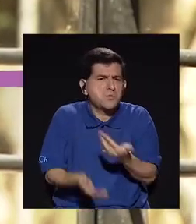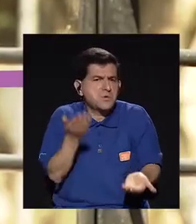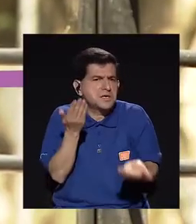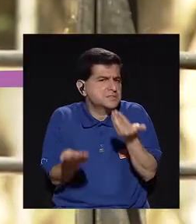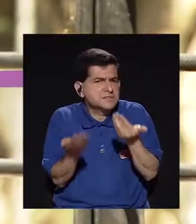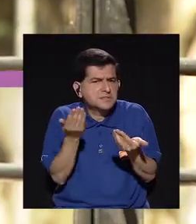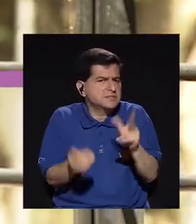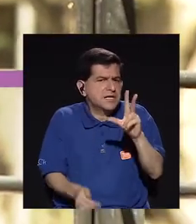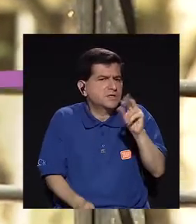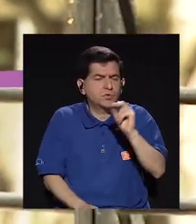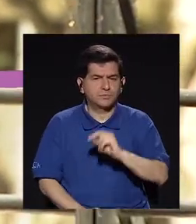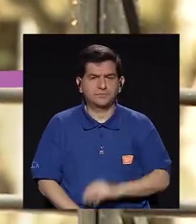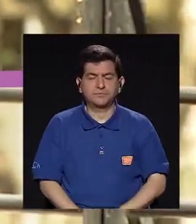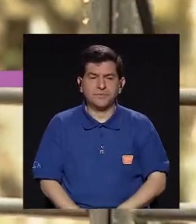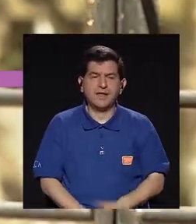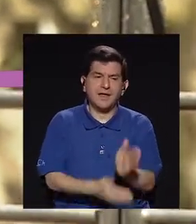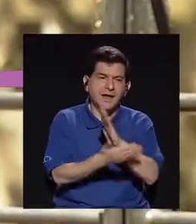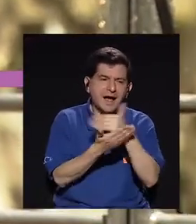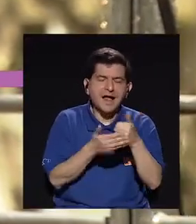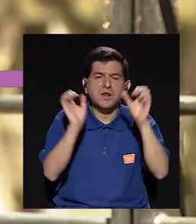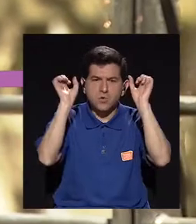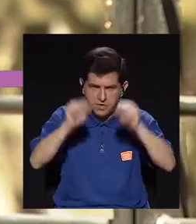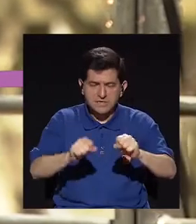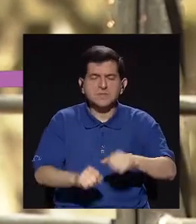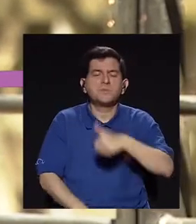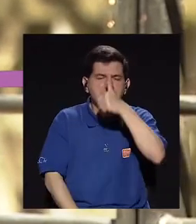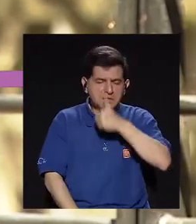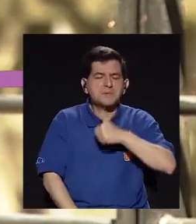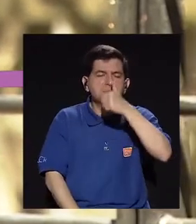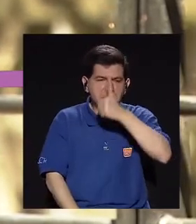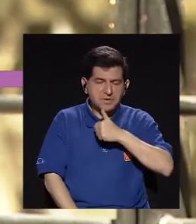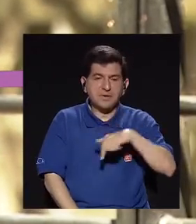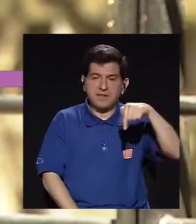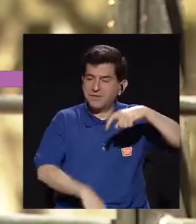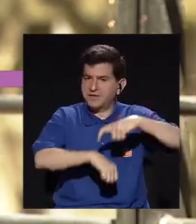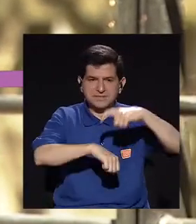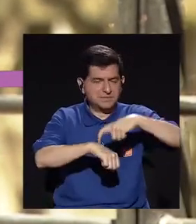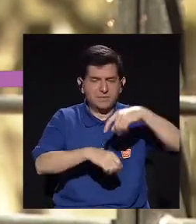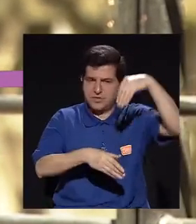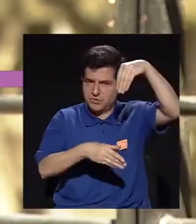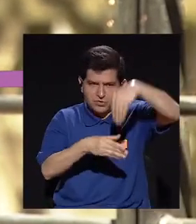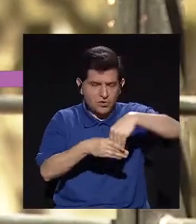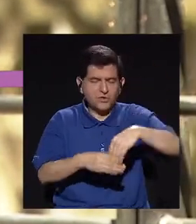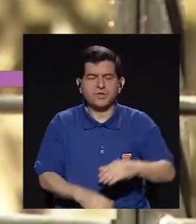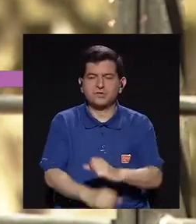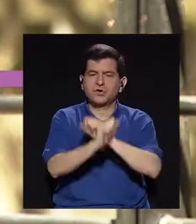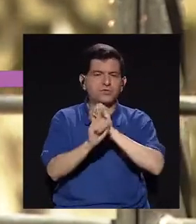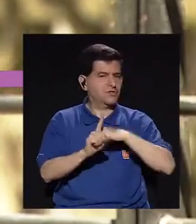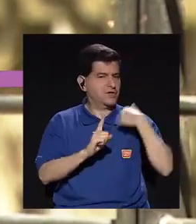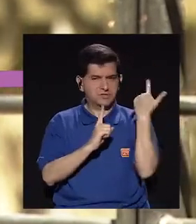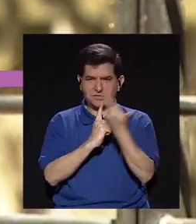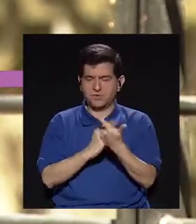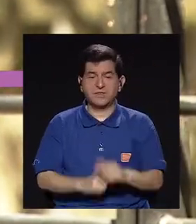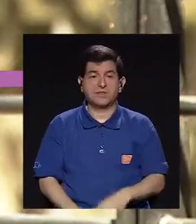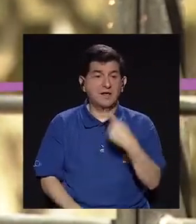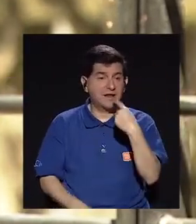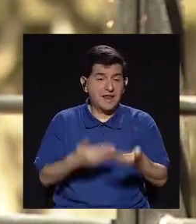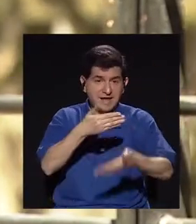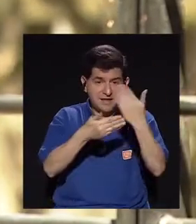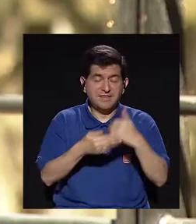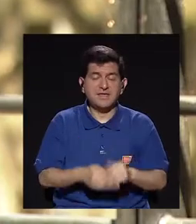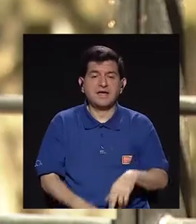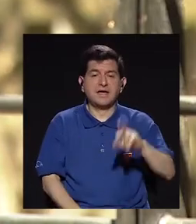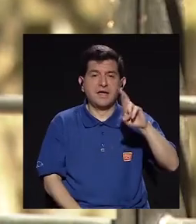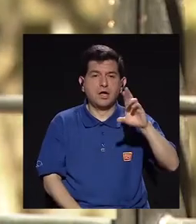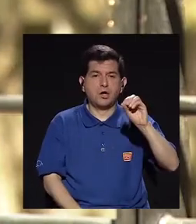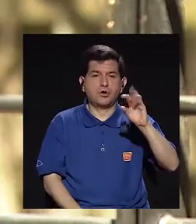vacunas que no...? Sí, hay varias vacunas que se pueden conseguir a nivel privado que en este momento no se encuentran en la Seguridad Social. Esta que les